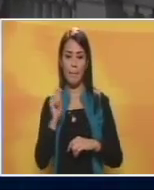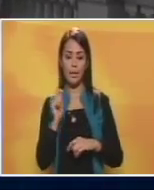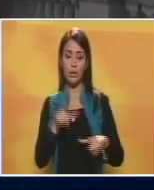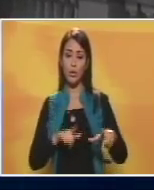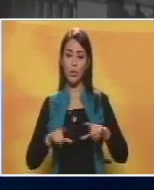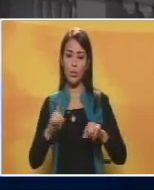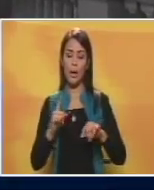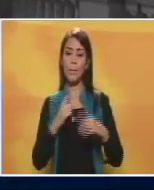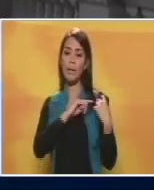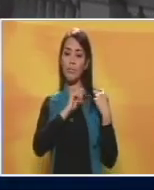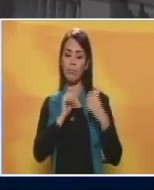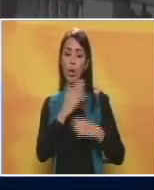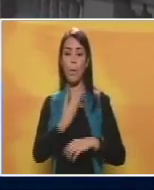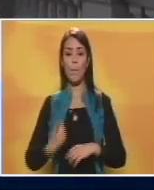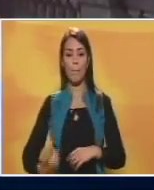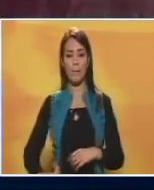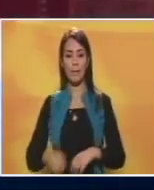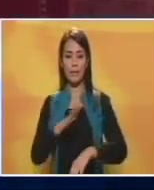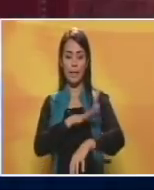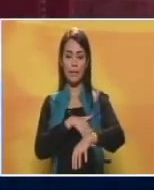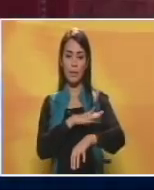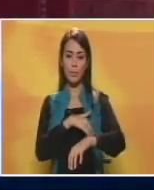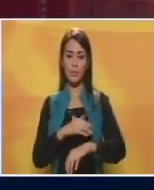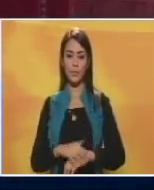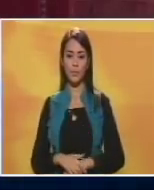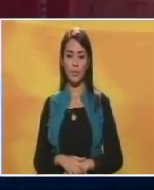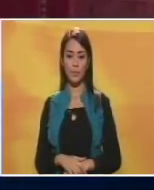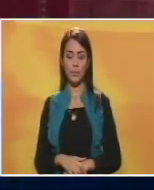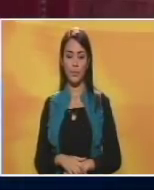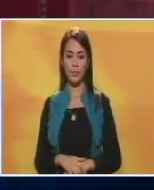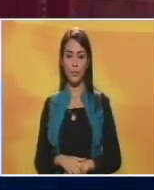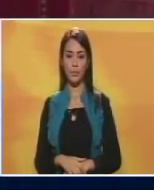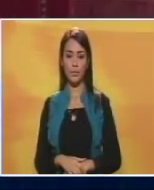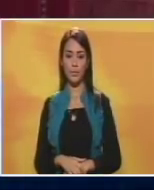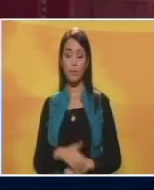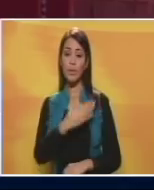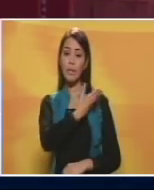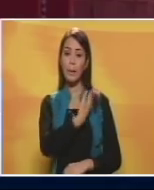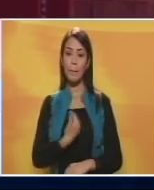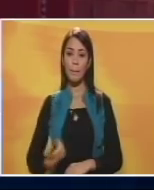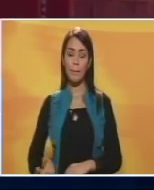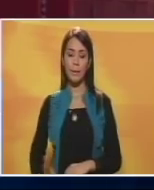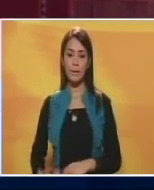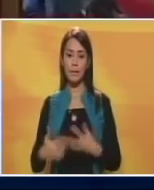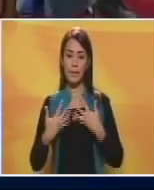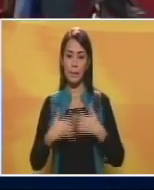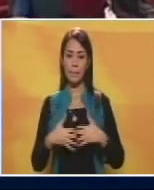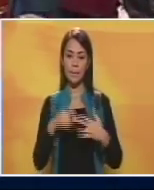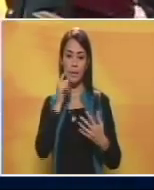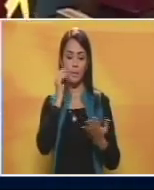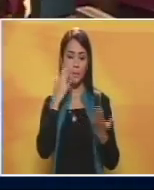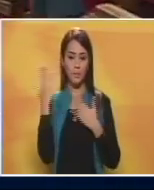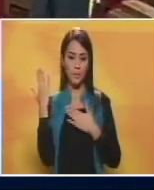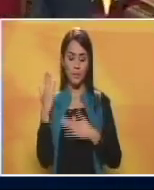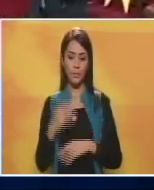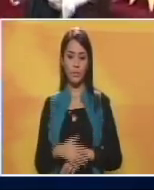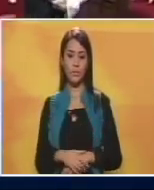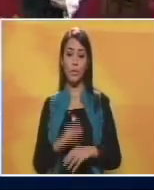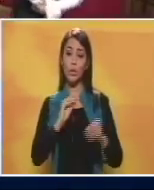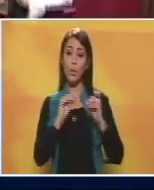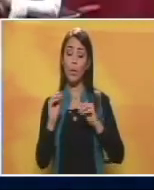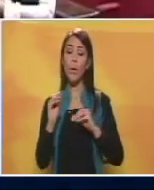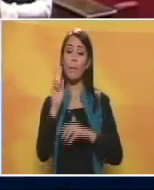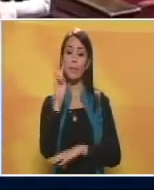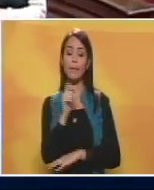someterse a la investidura como presidente de Cataluña. El presidente de la Cámara, Roger Torrent, convocó para